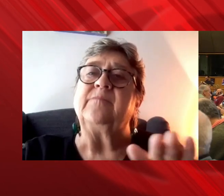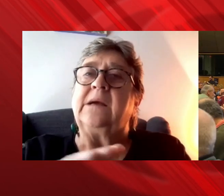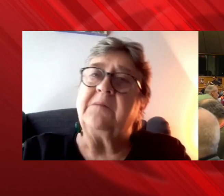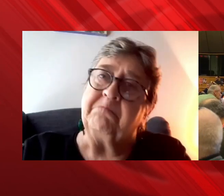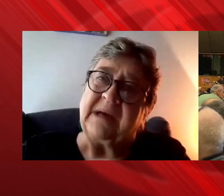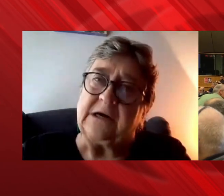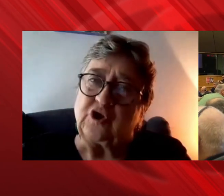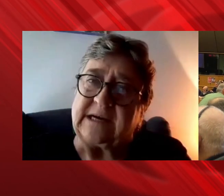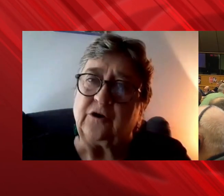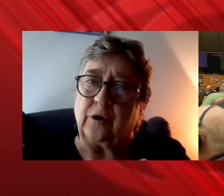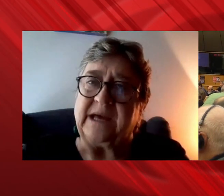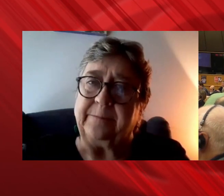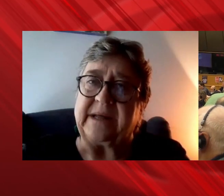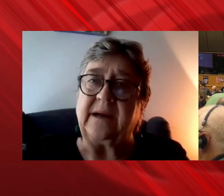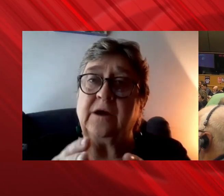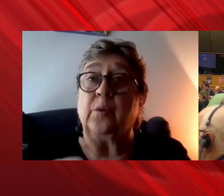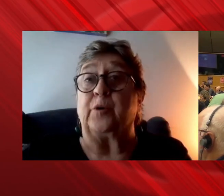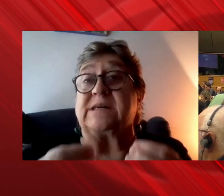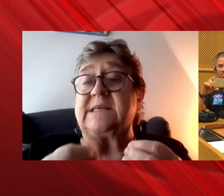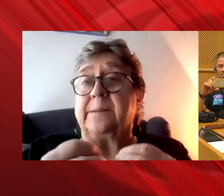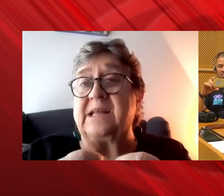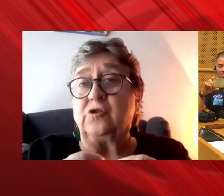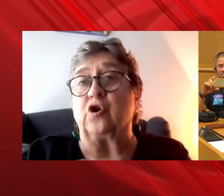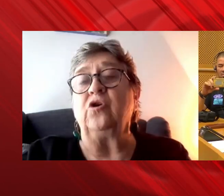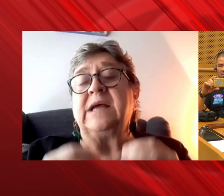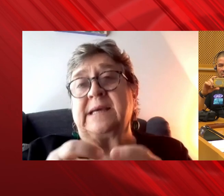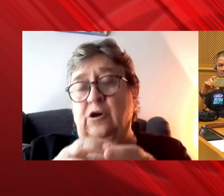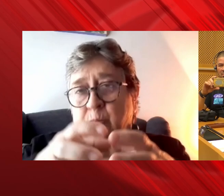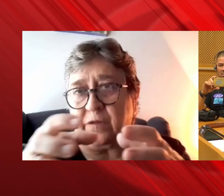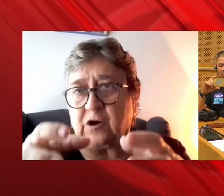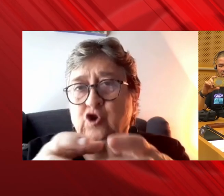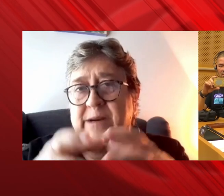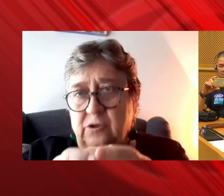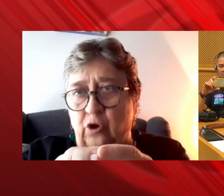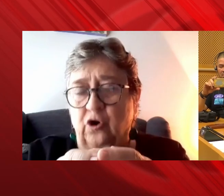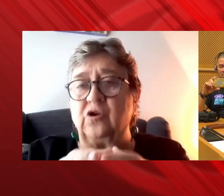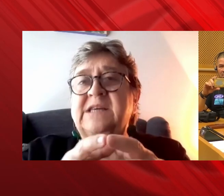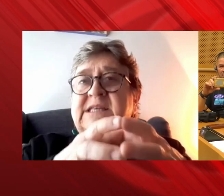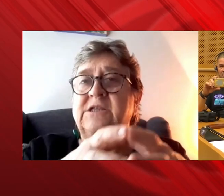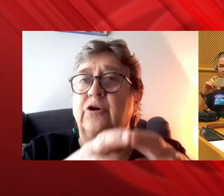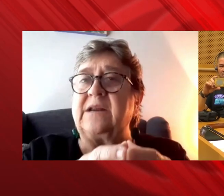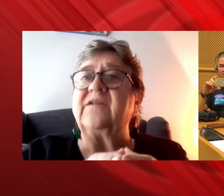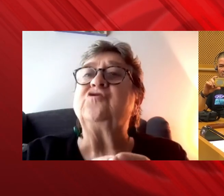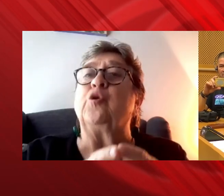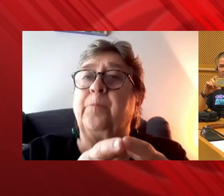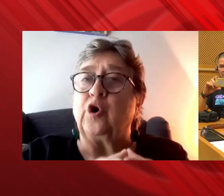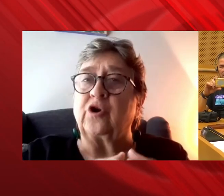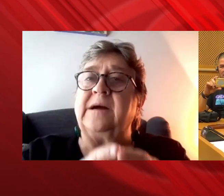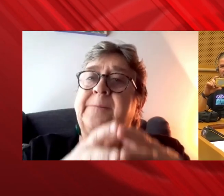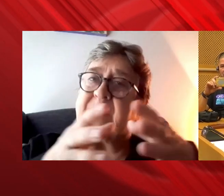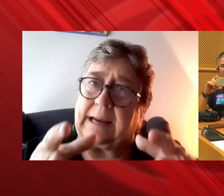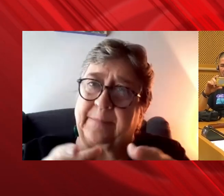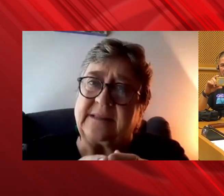serían mediados de noviembre, porque ese evento, que como digo, sobre todo se está organizando